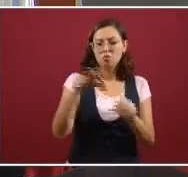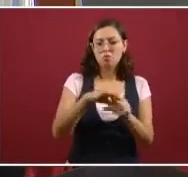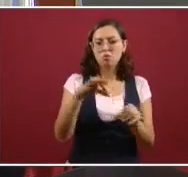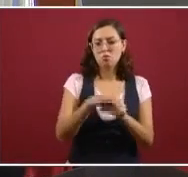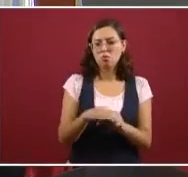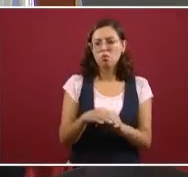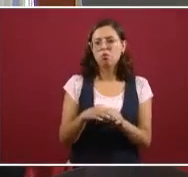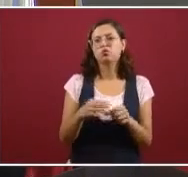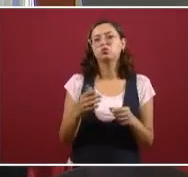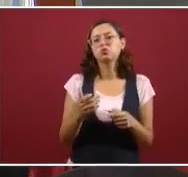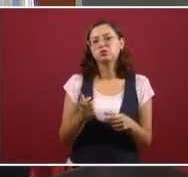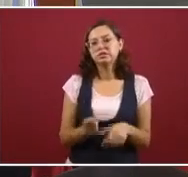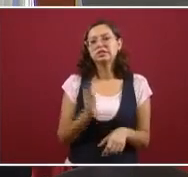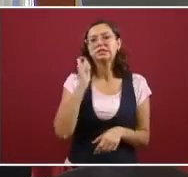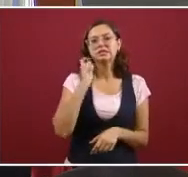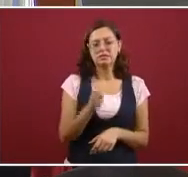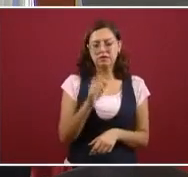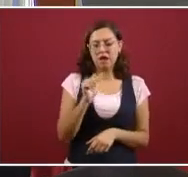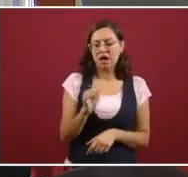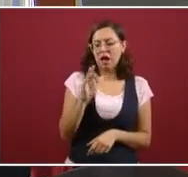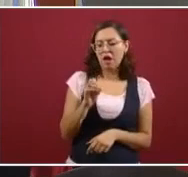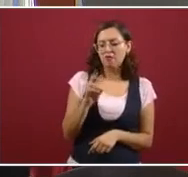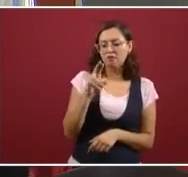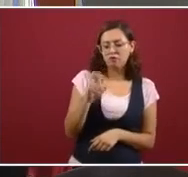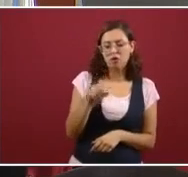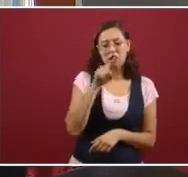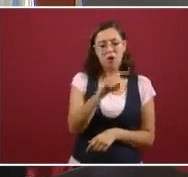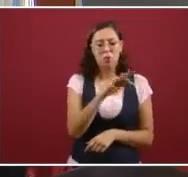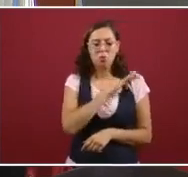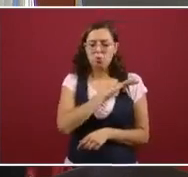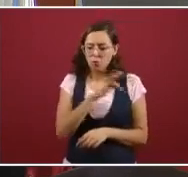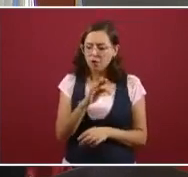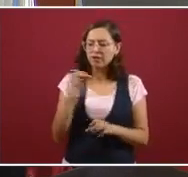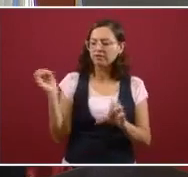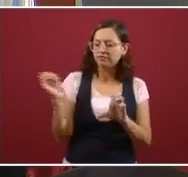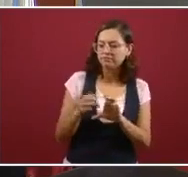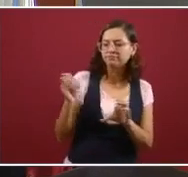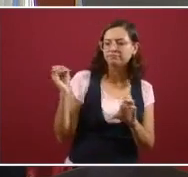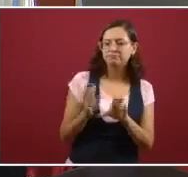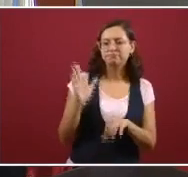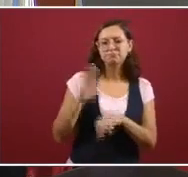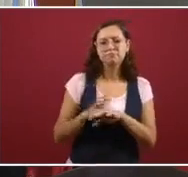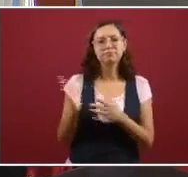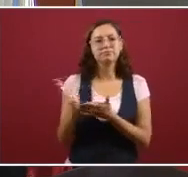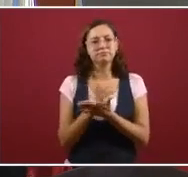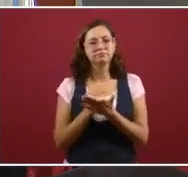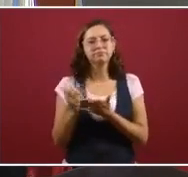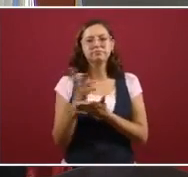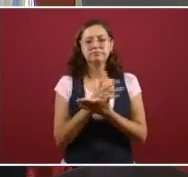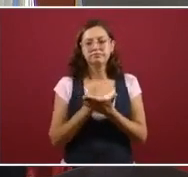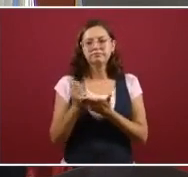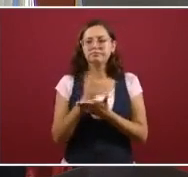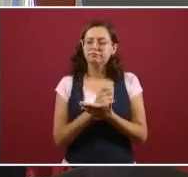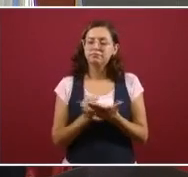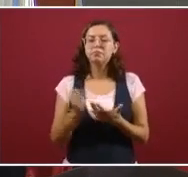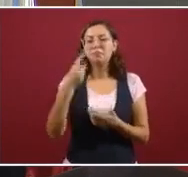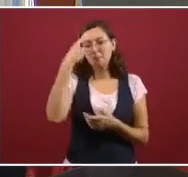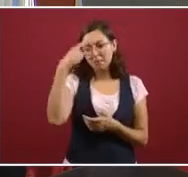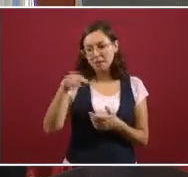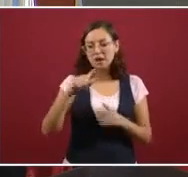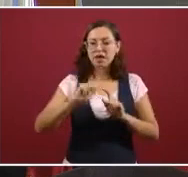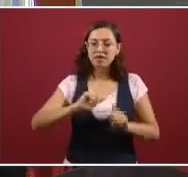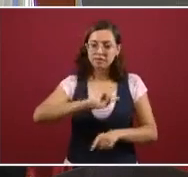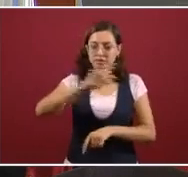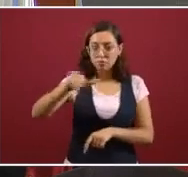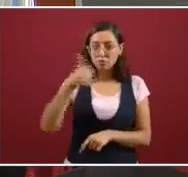permitirles a las Afores que tengan un régimen de inversión que les permita tener mayores ganancias para que estas ganancias sean a su vez